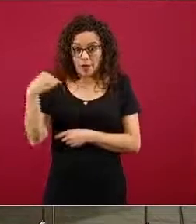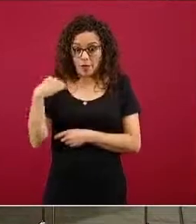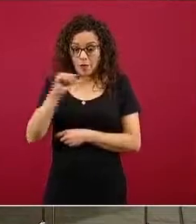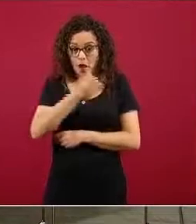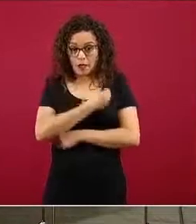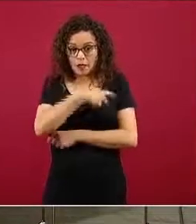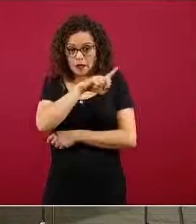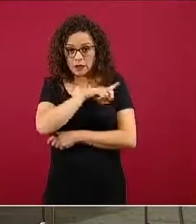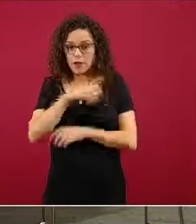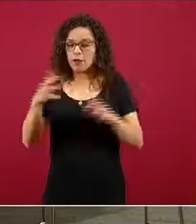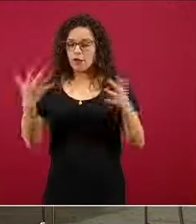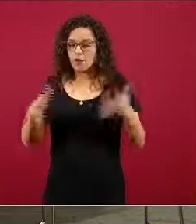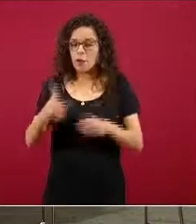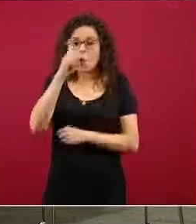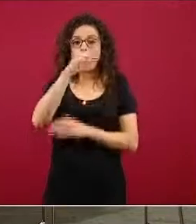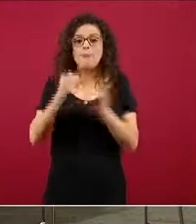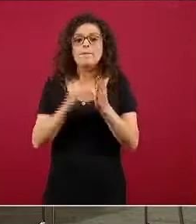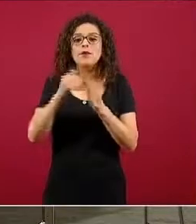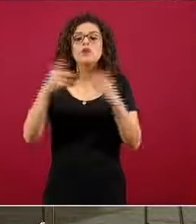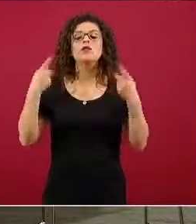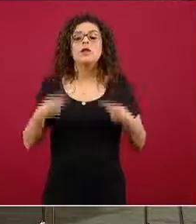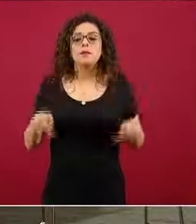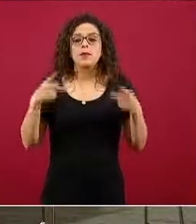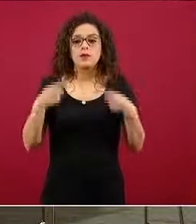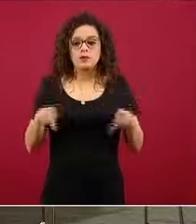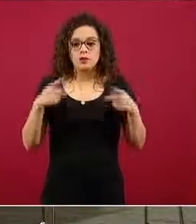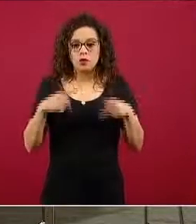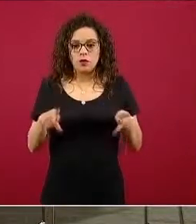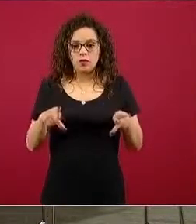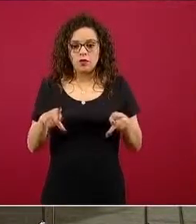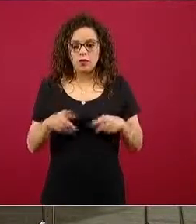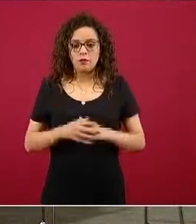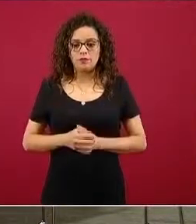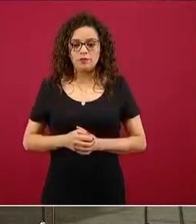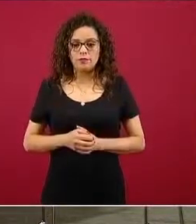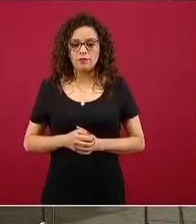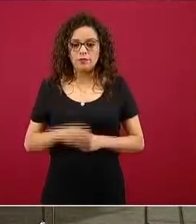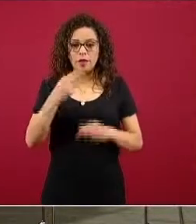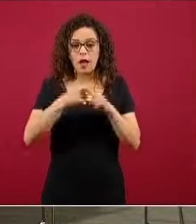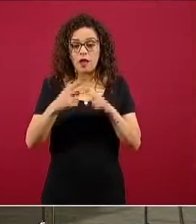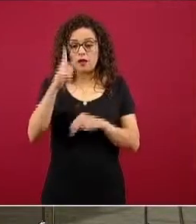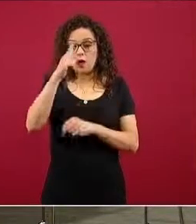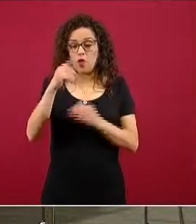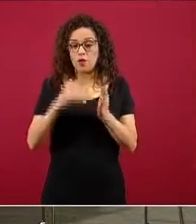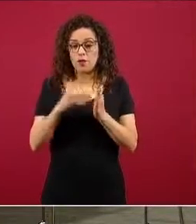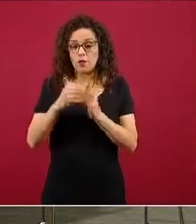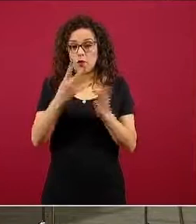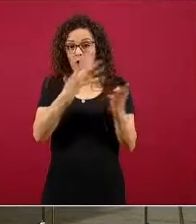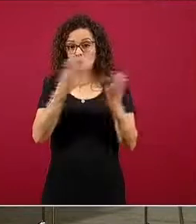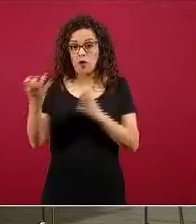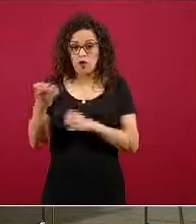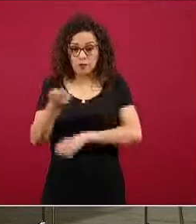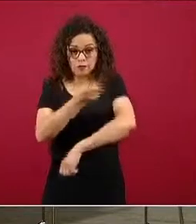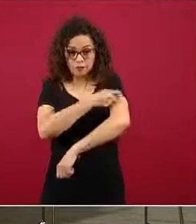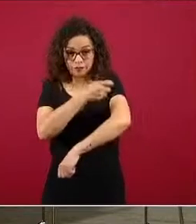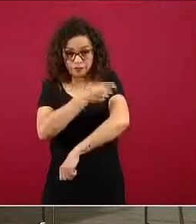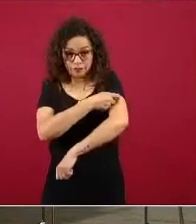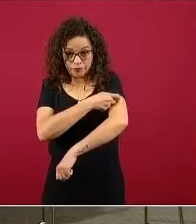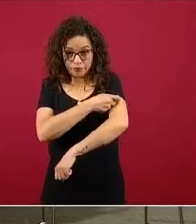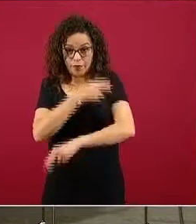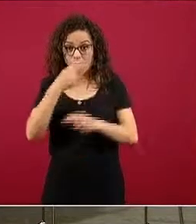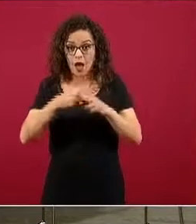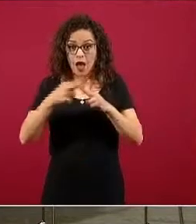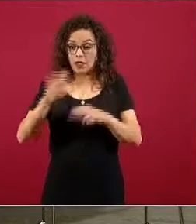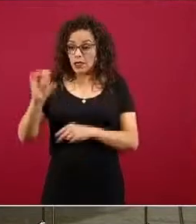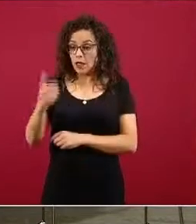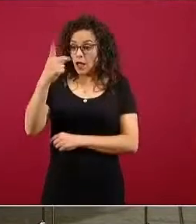1 millón de personas. Como vamos a estar recibiendo hasta 1.400.000 dosis hasta el